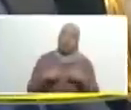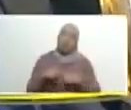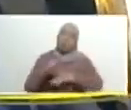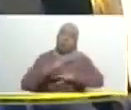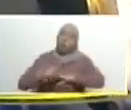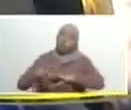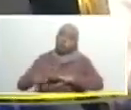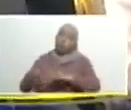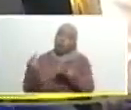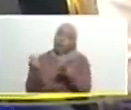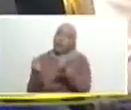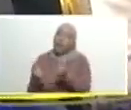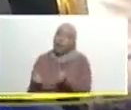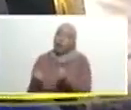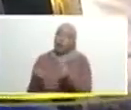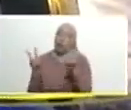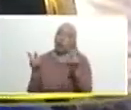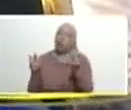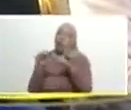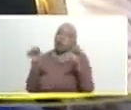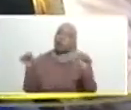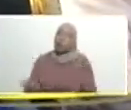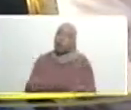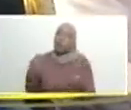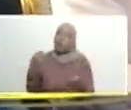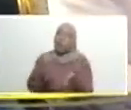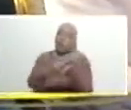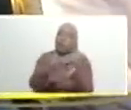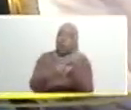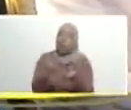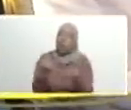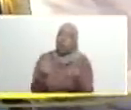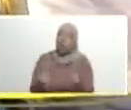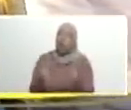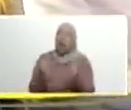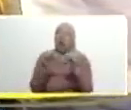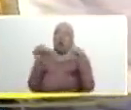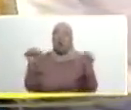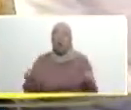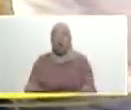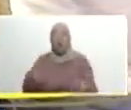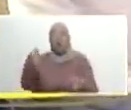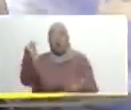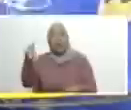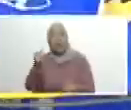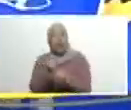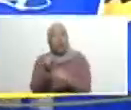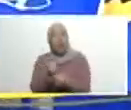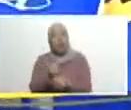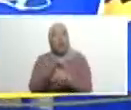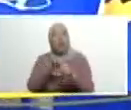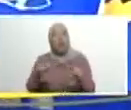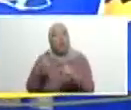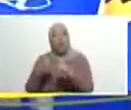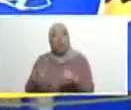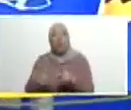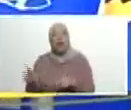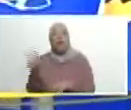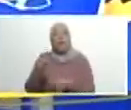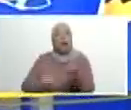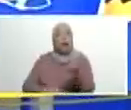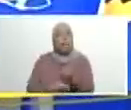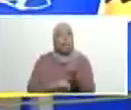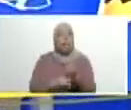nueva economía, un nuevo sistema financiero, un nuevo sistema monetario, y por eso Venezuela